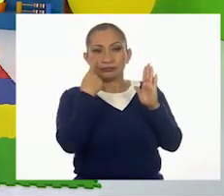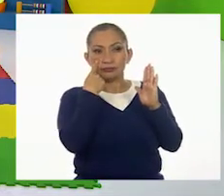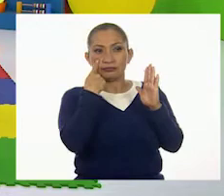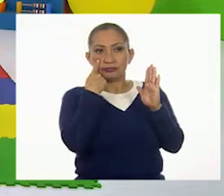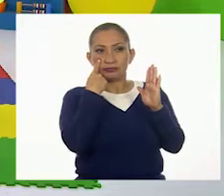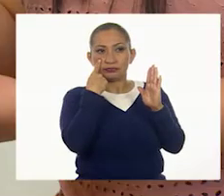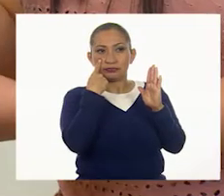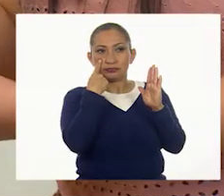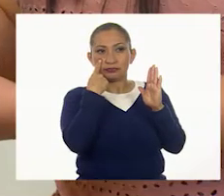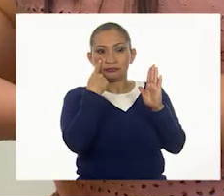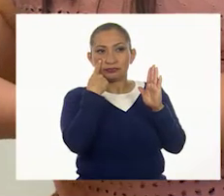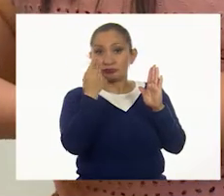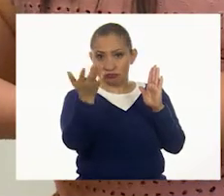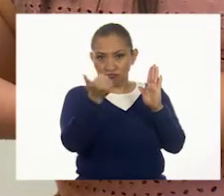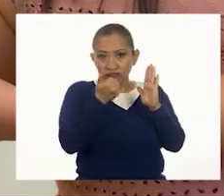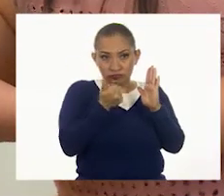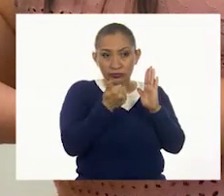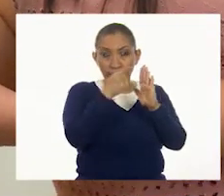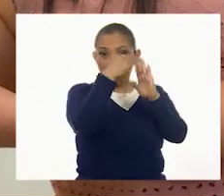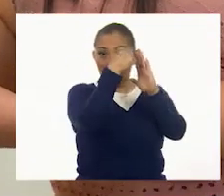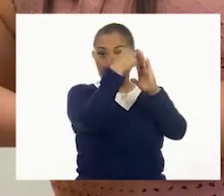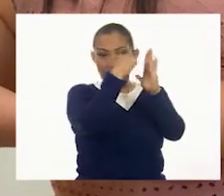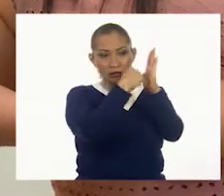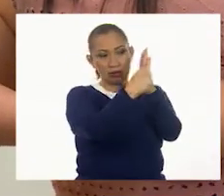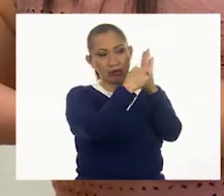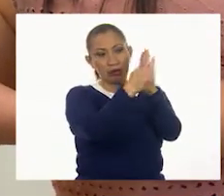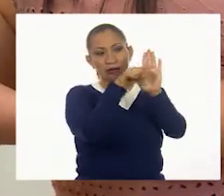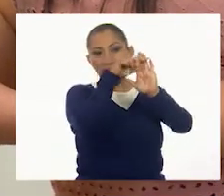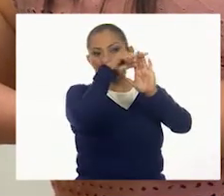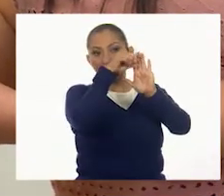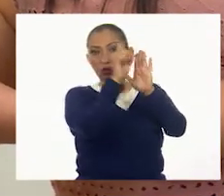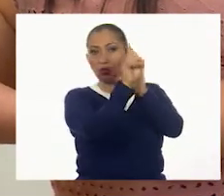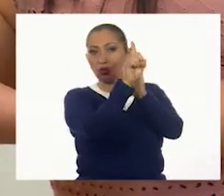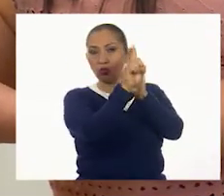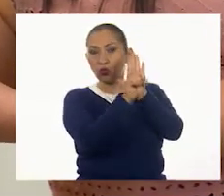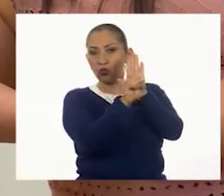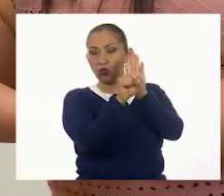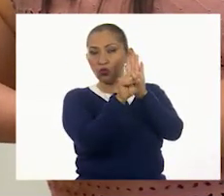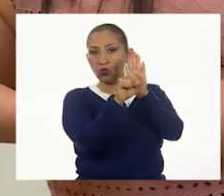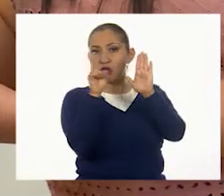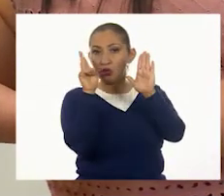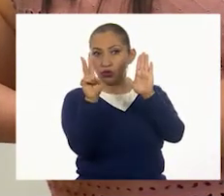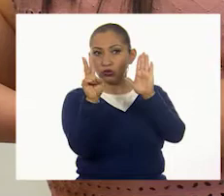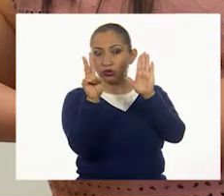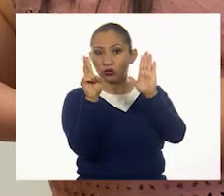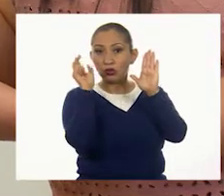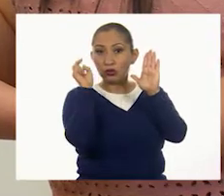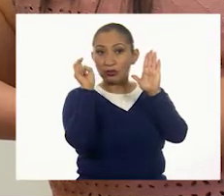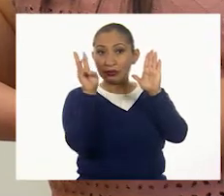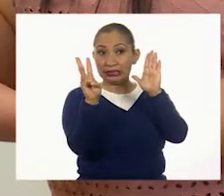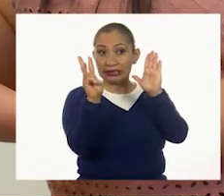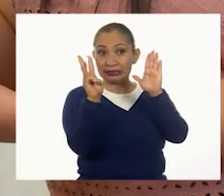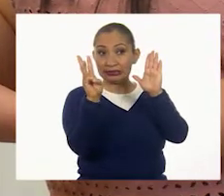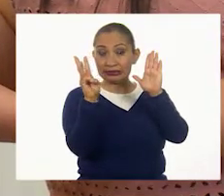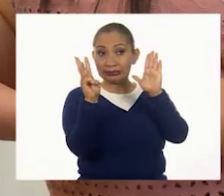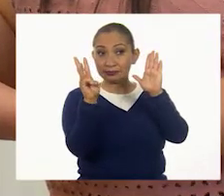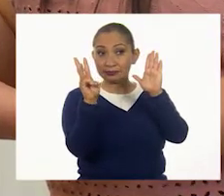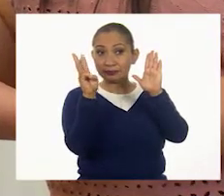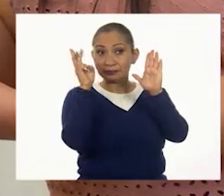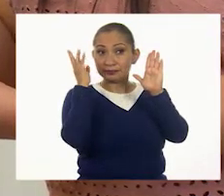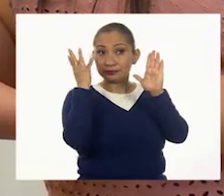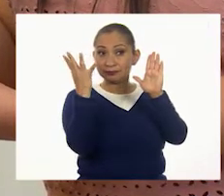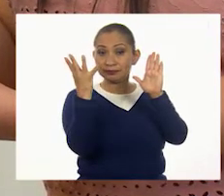A ver, junto conmigo, en la parte de arriba hay... ¡Uno! ¡Dos!